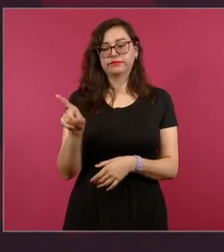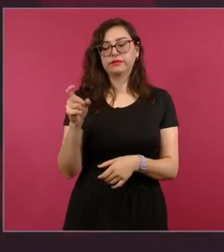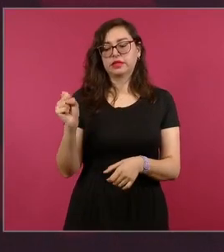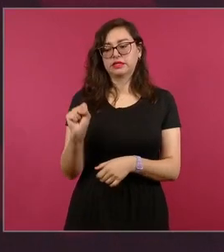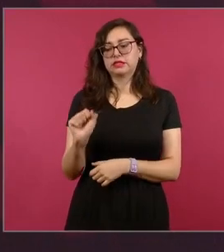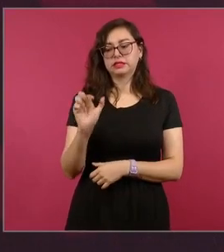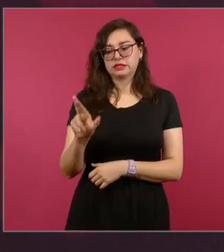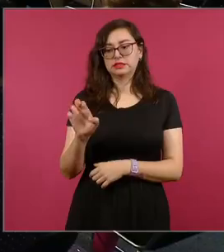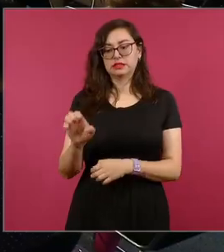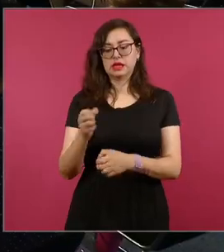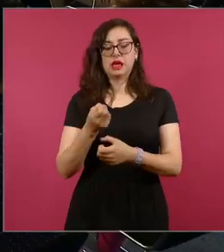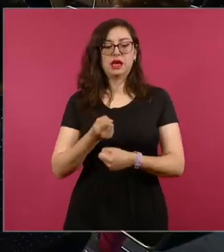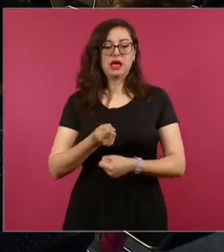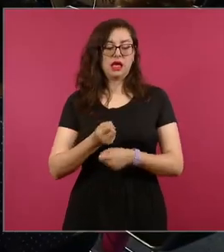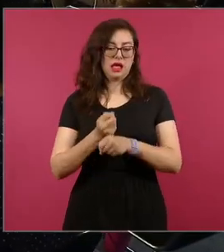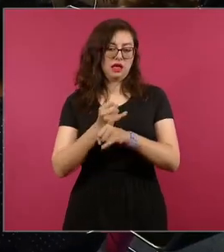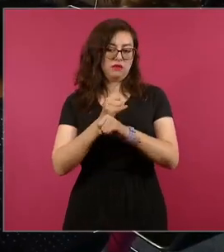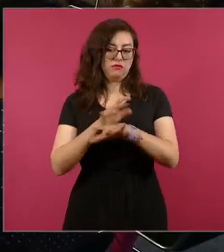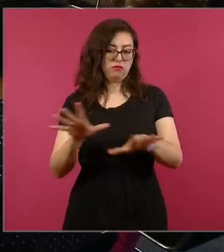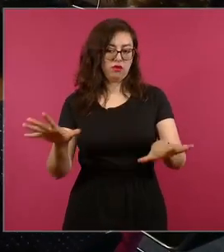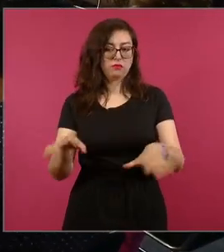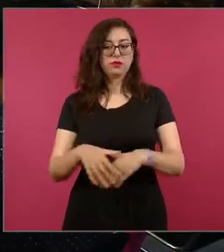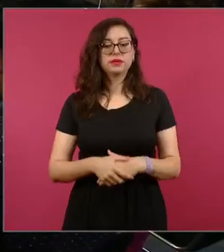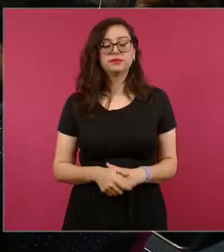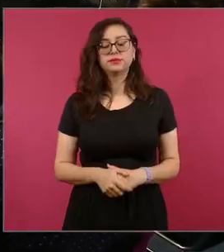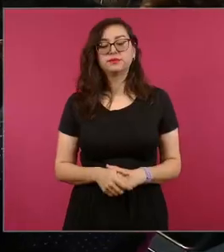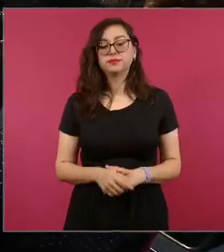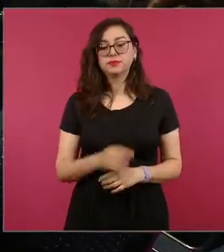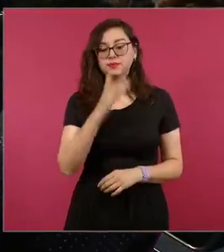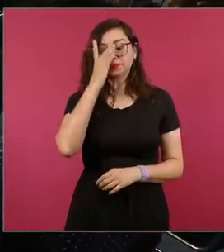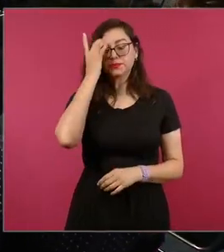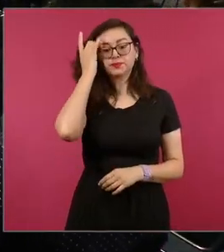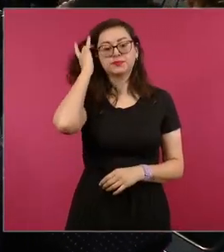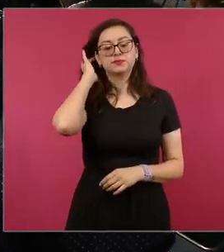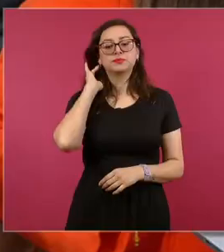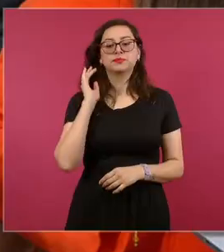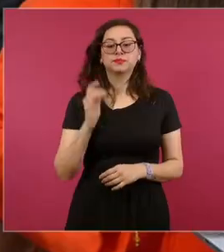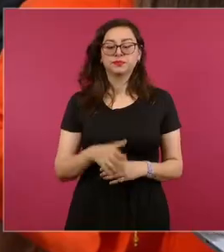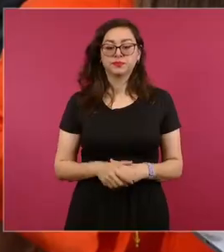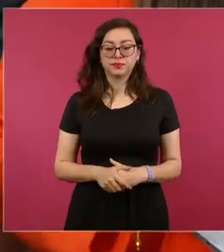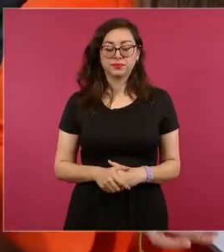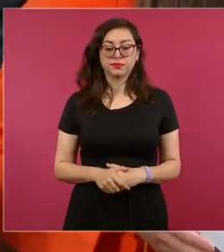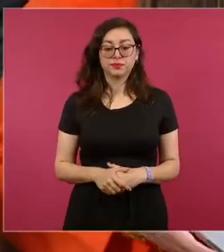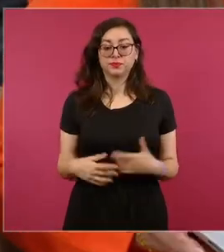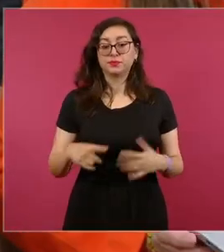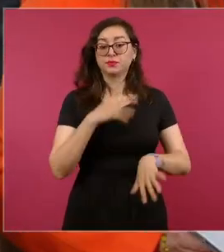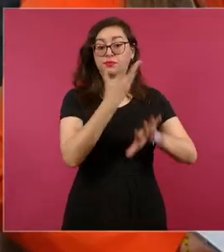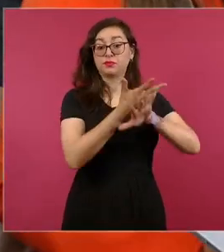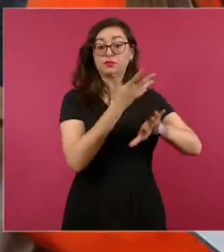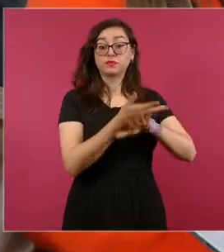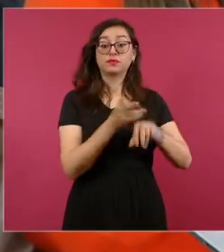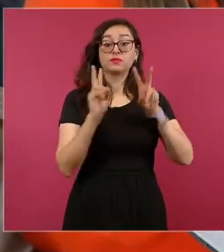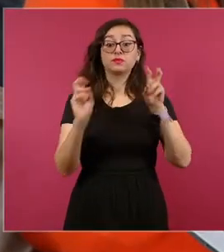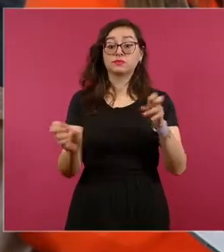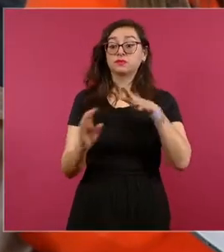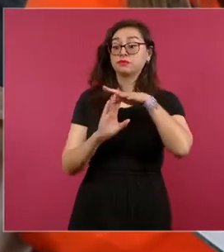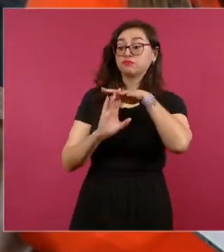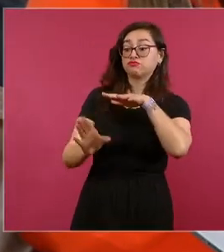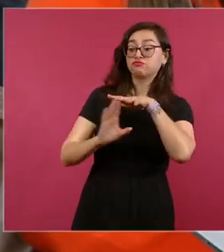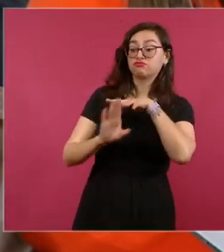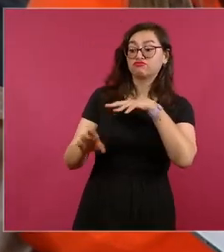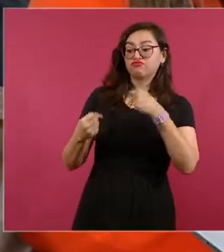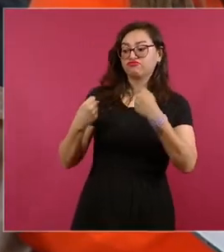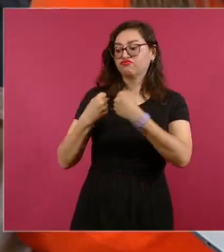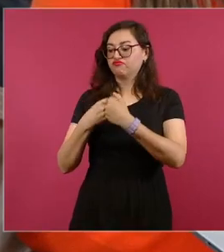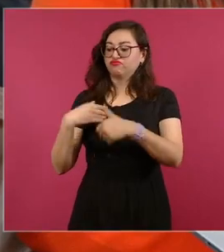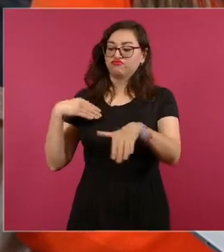de Relaciones Exteriores. Además, Estados Unidos critica mucho el tema de la migración por el tema de la frontera y este tipo